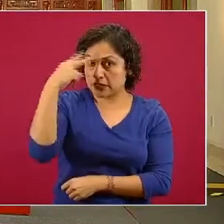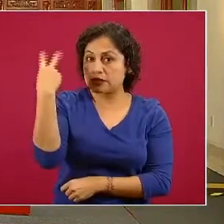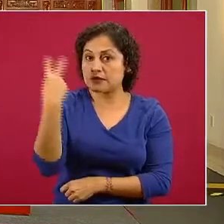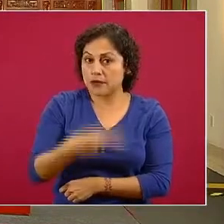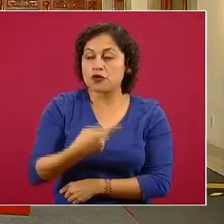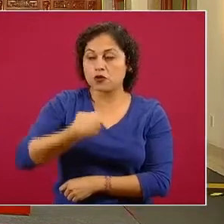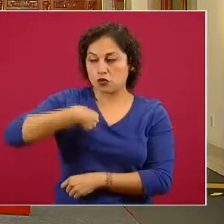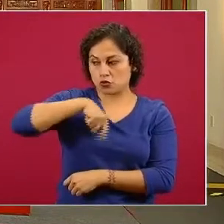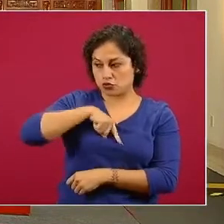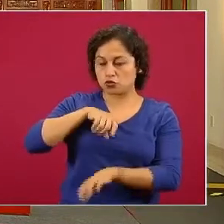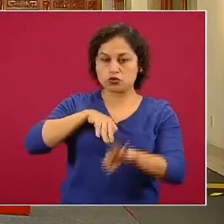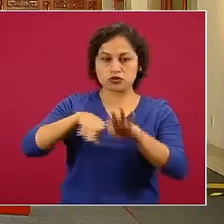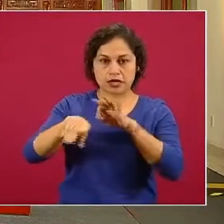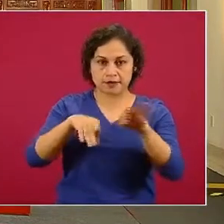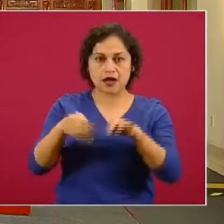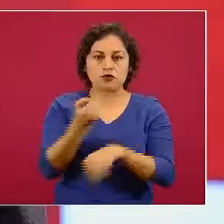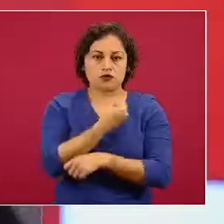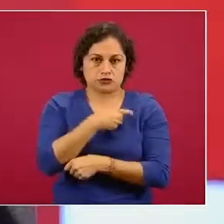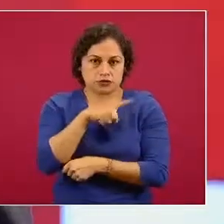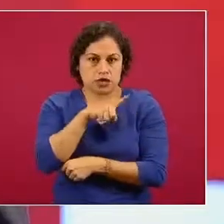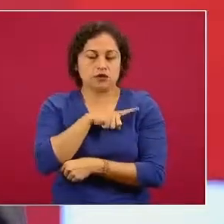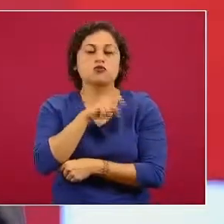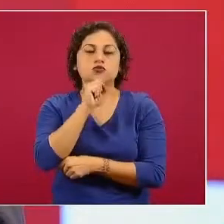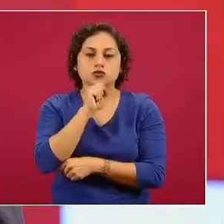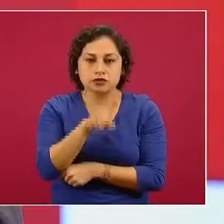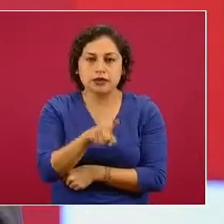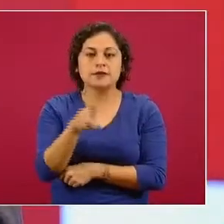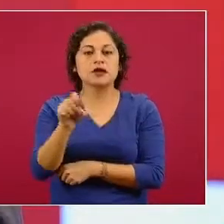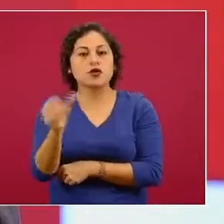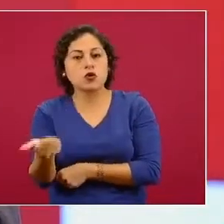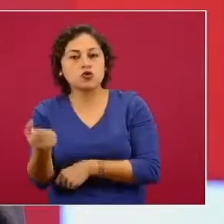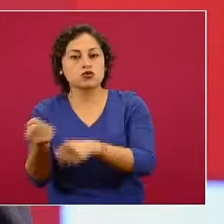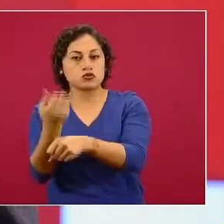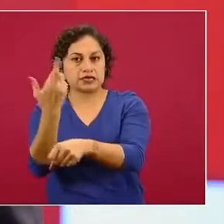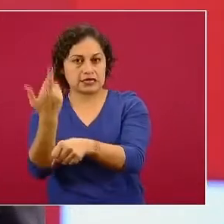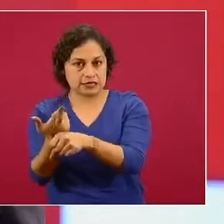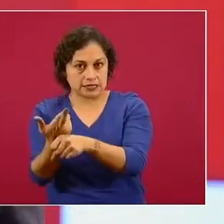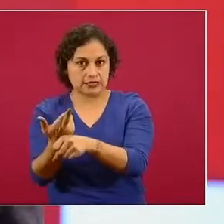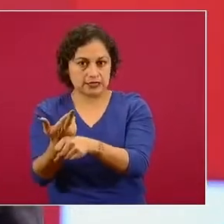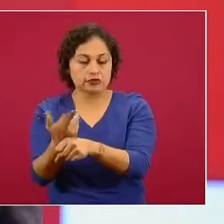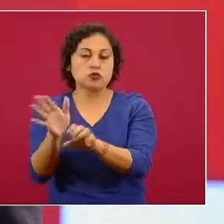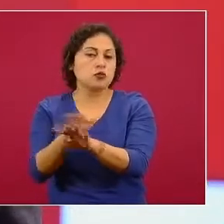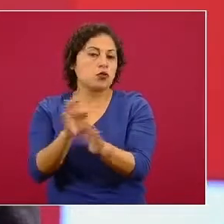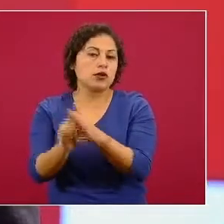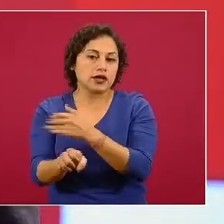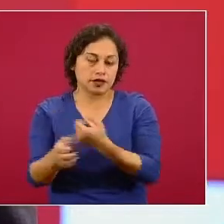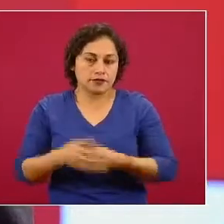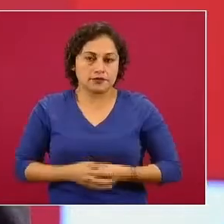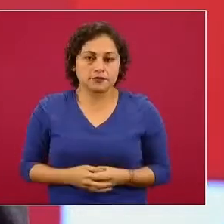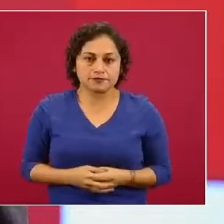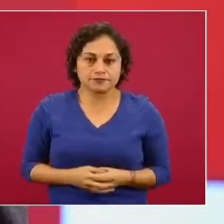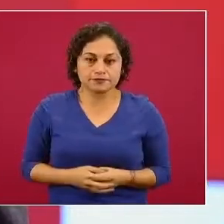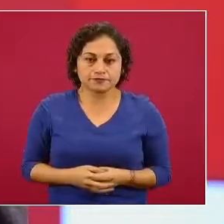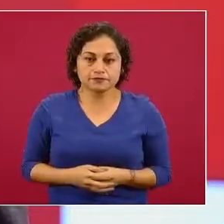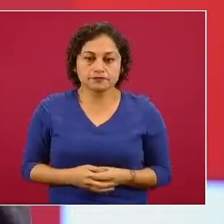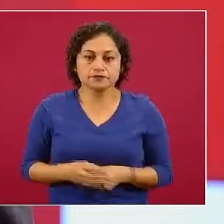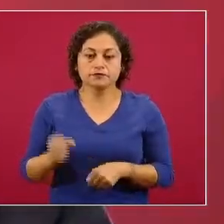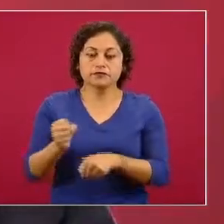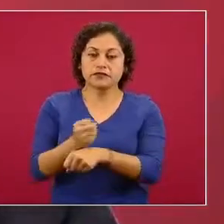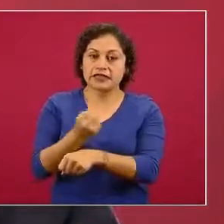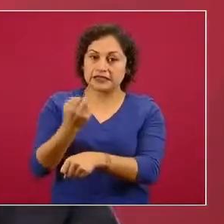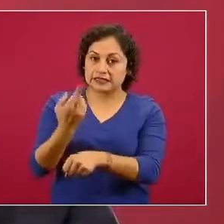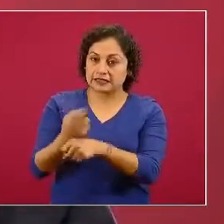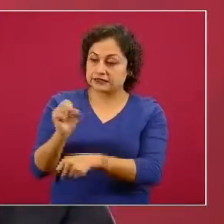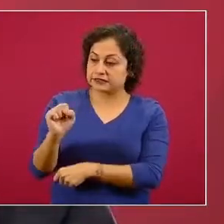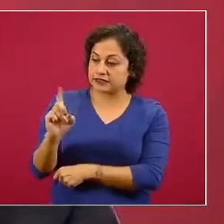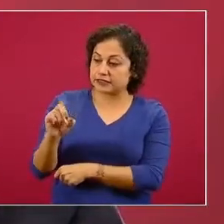sector salud, sino también secretarios de otras dependencias, por ejemplo, el secretario de la Defensa Nacional,